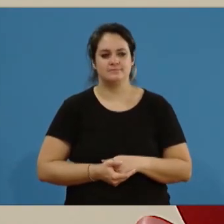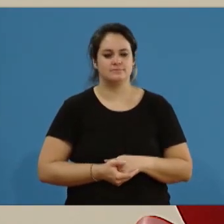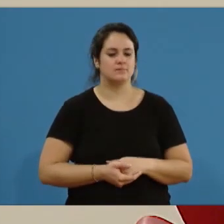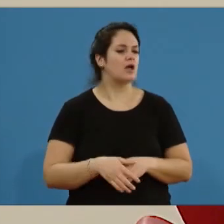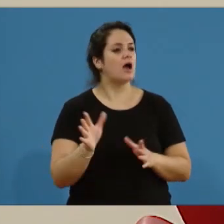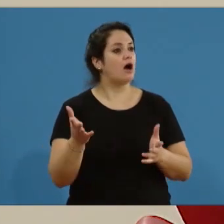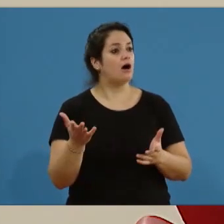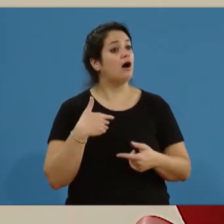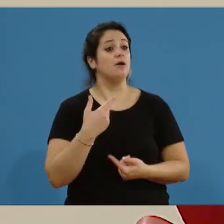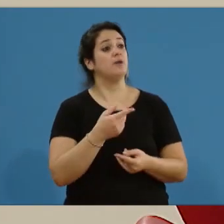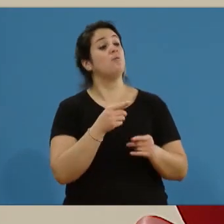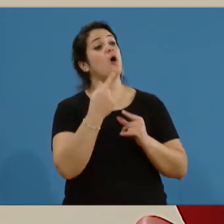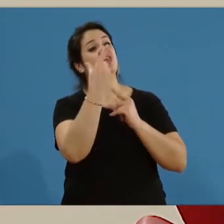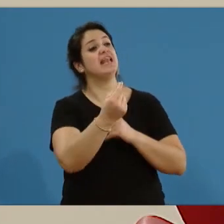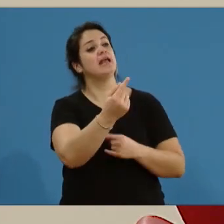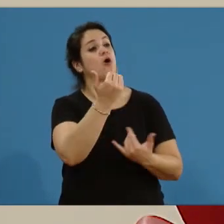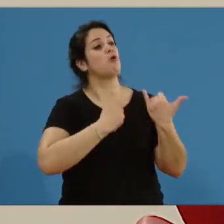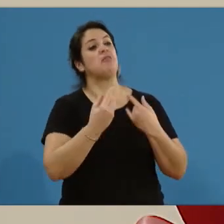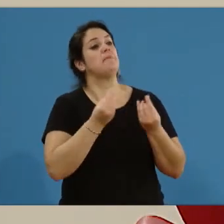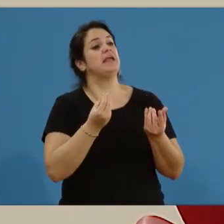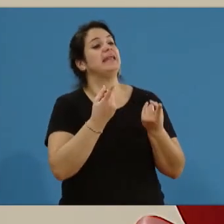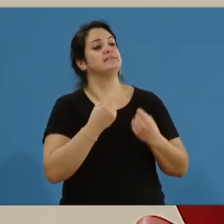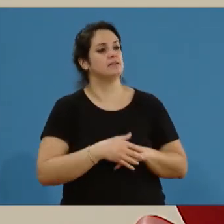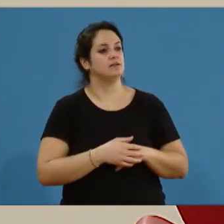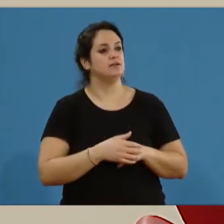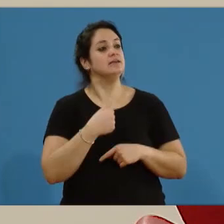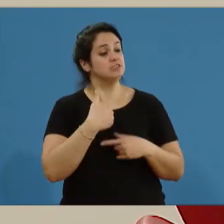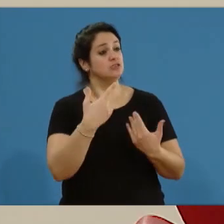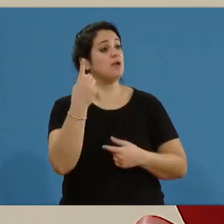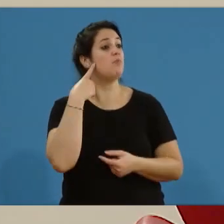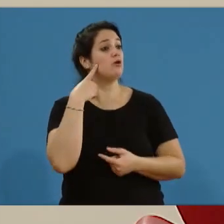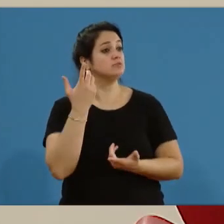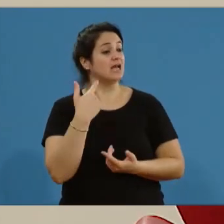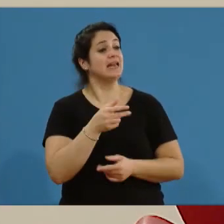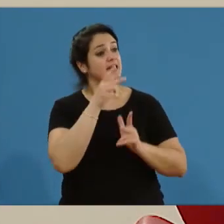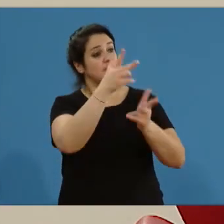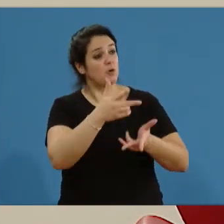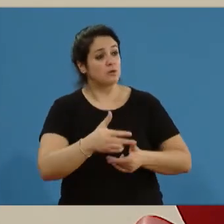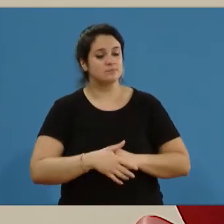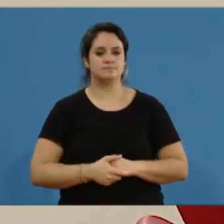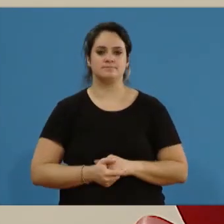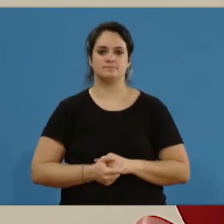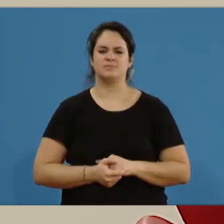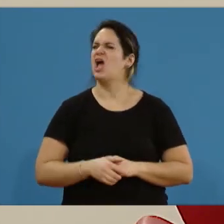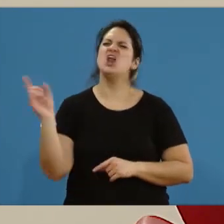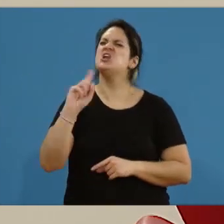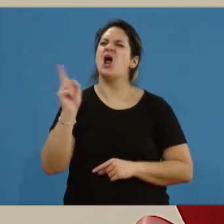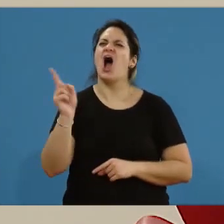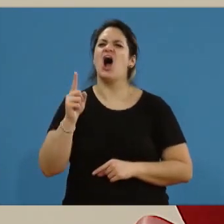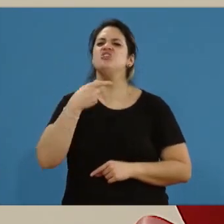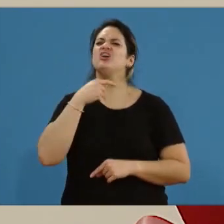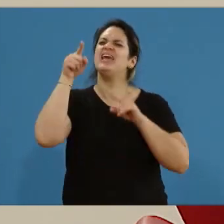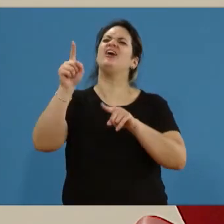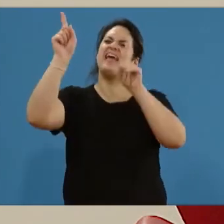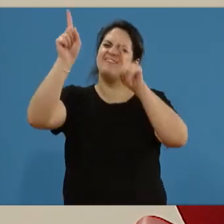¿No me podés decir qué querés? A ver, si yo desde acá te puedo decir. ¡No! ¡Quiero